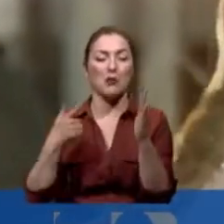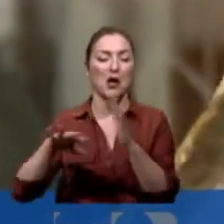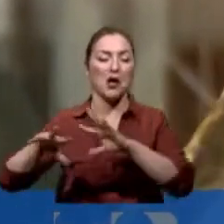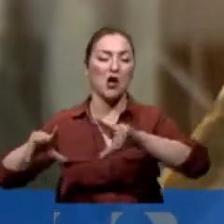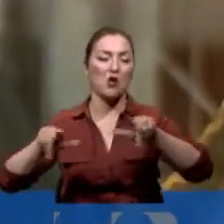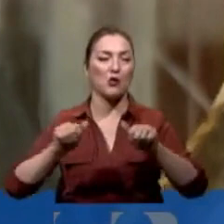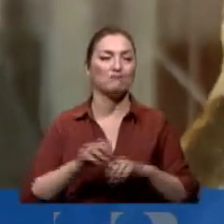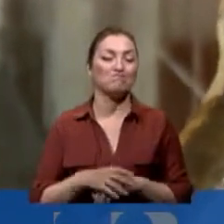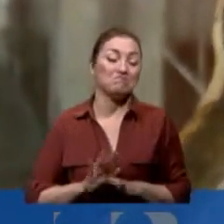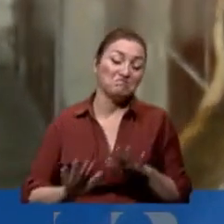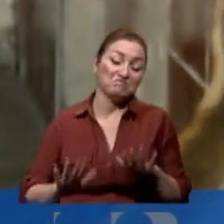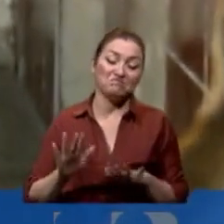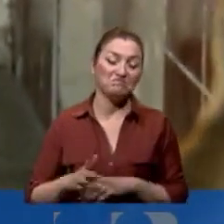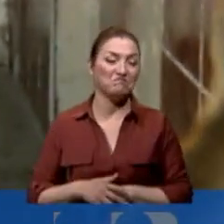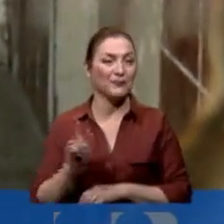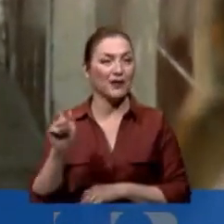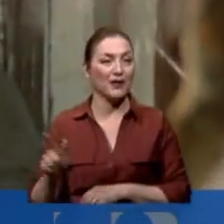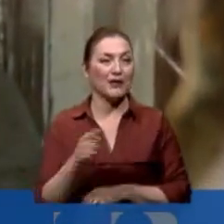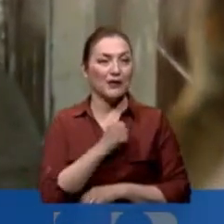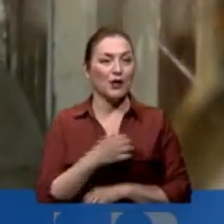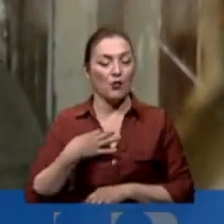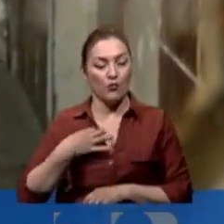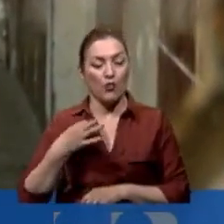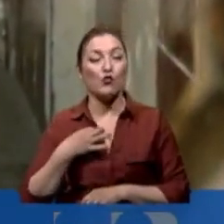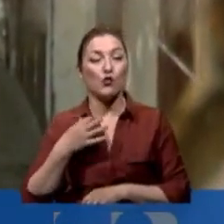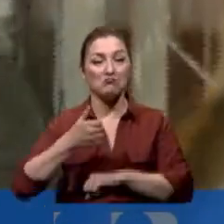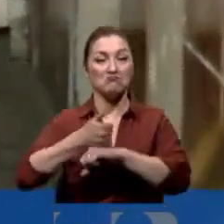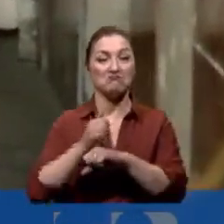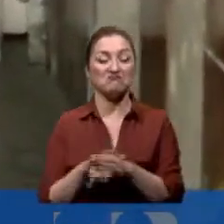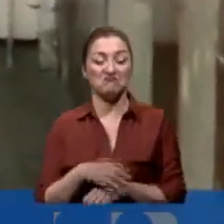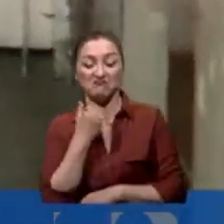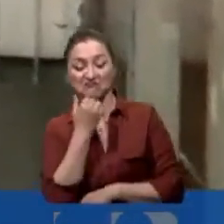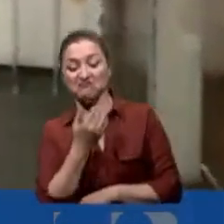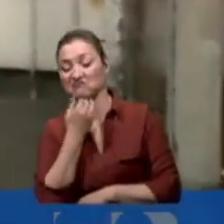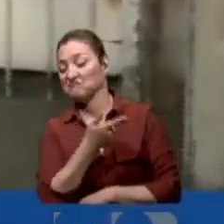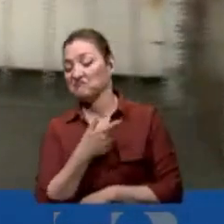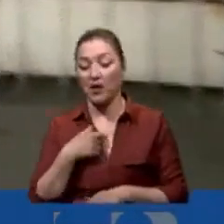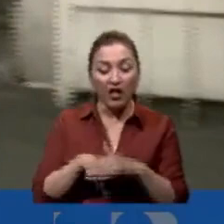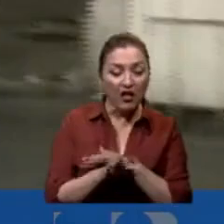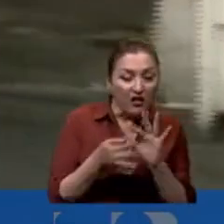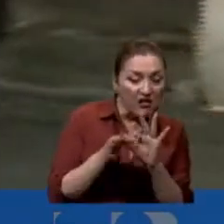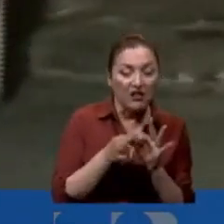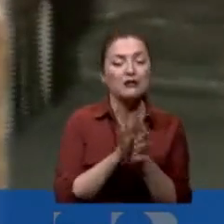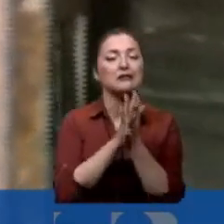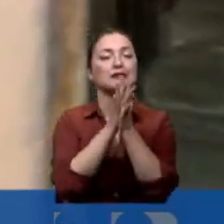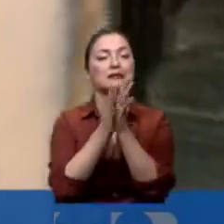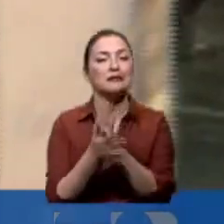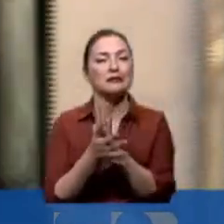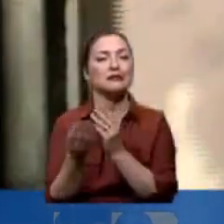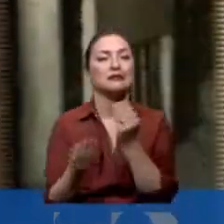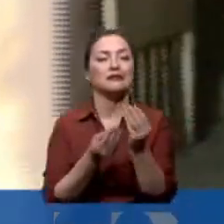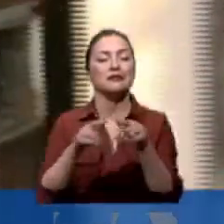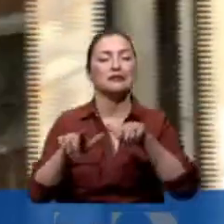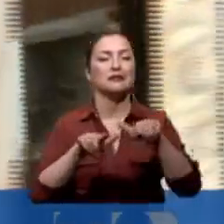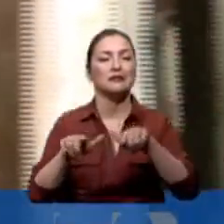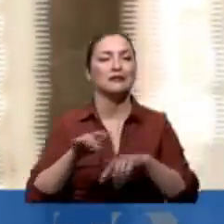robados y Lamentablemente como les decimos no hay voluntad por parte de las autoridades en este caso para intervenir y ejecutar acciones en